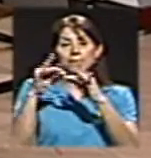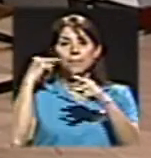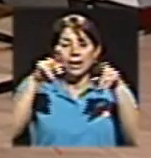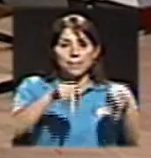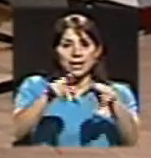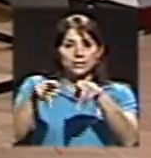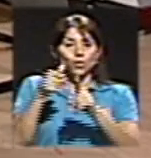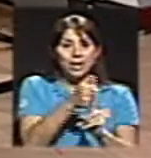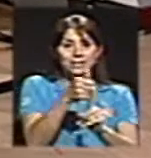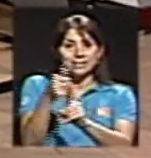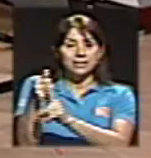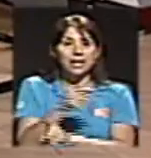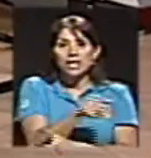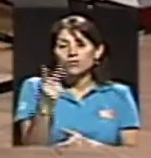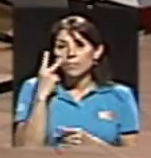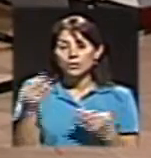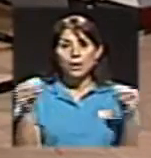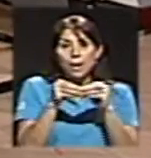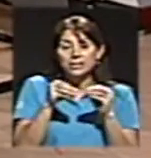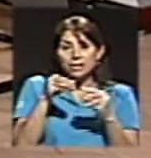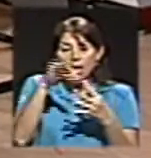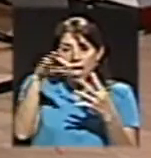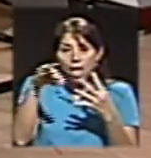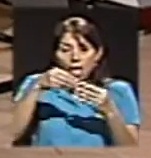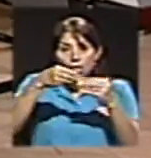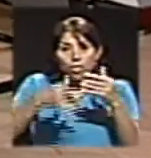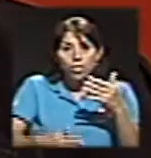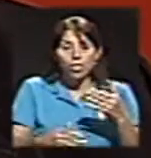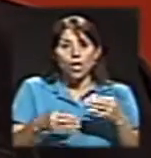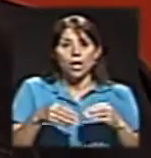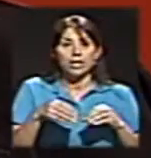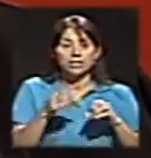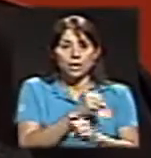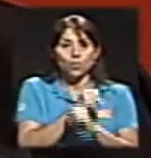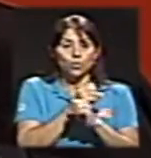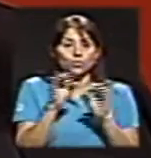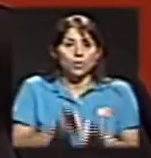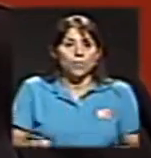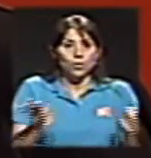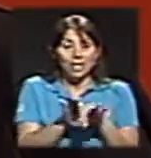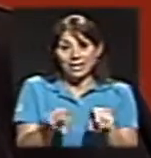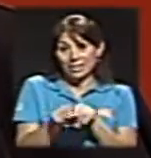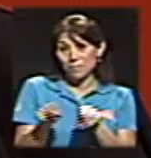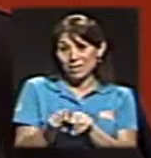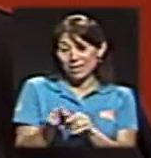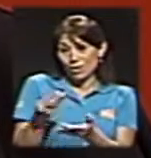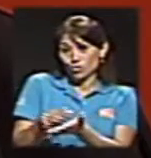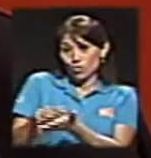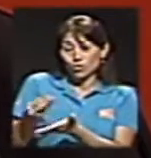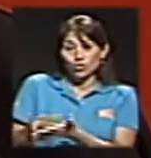han visto es aumentar la oferta de seguros de una forma muy importante y sobre todo los costos disminuir, ¿no? Que eso es un